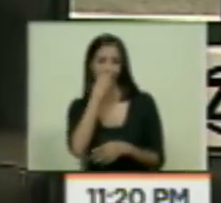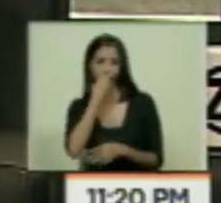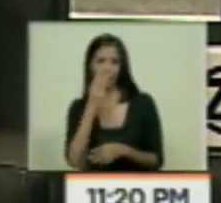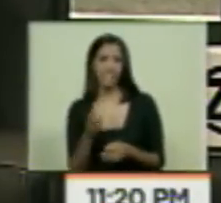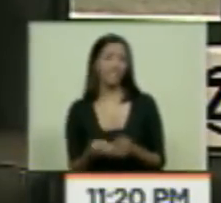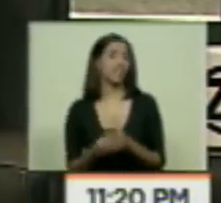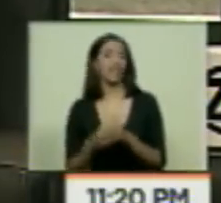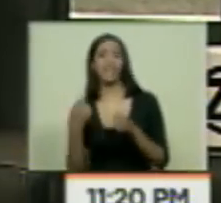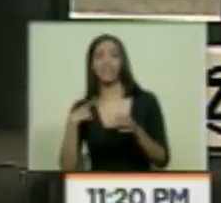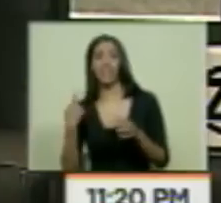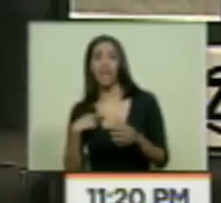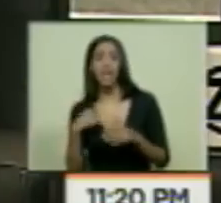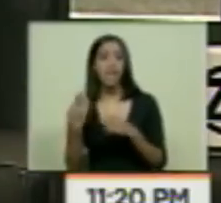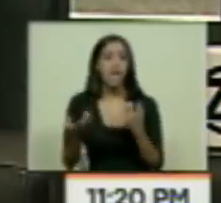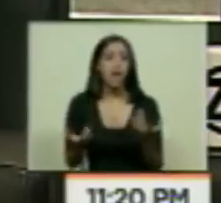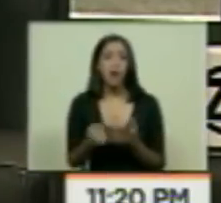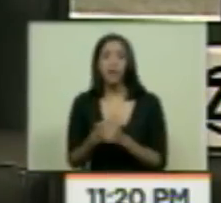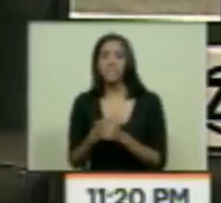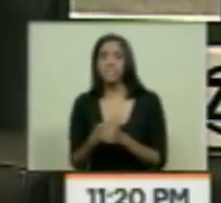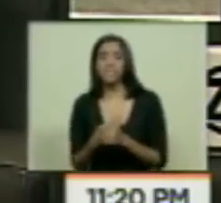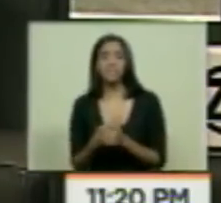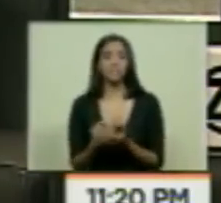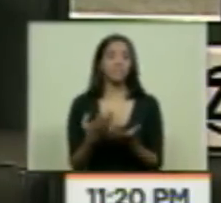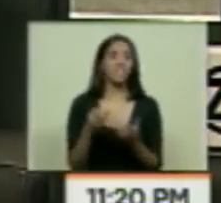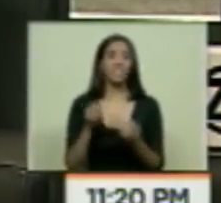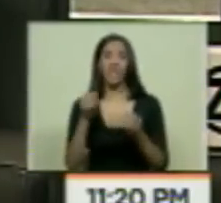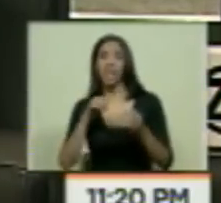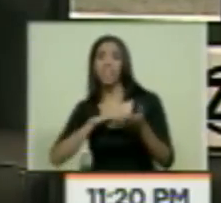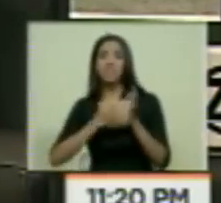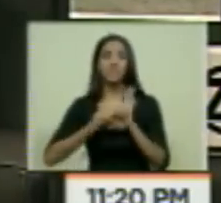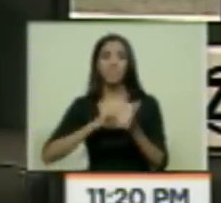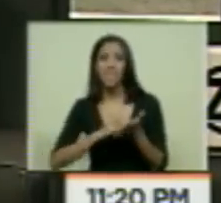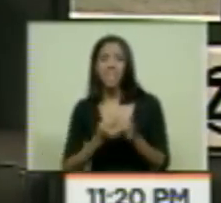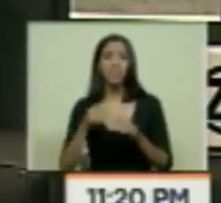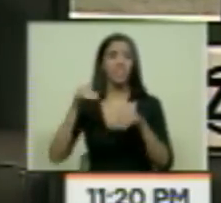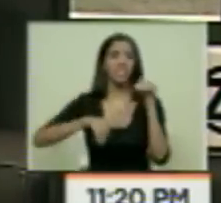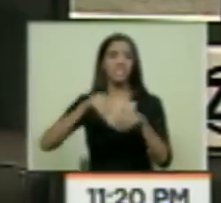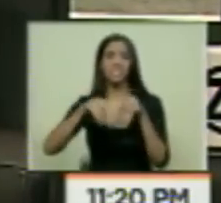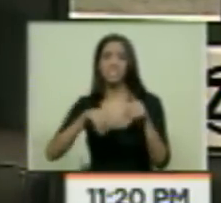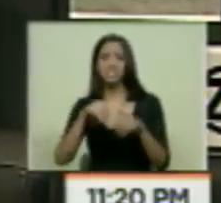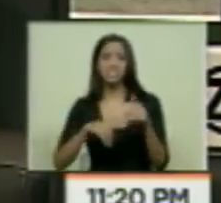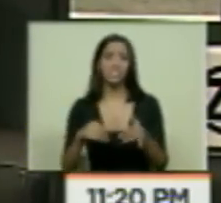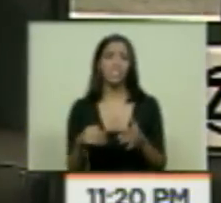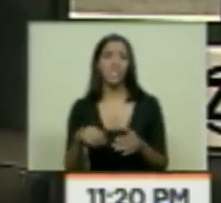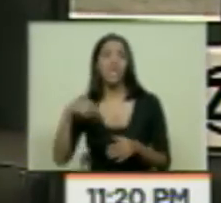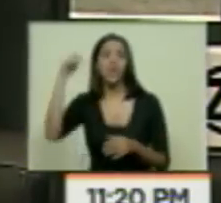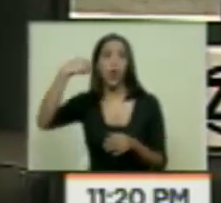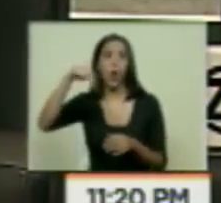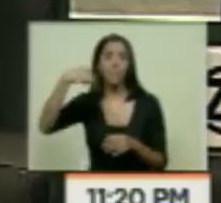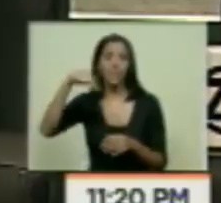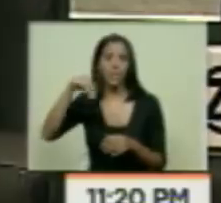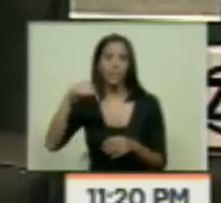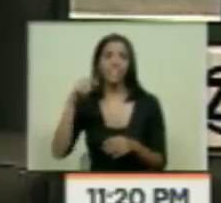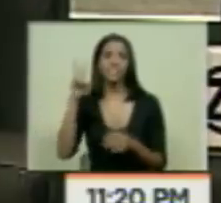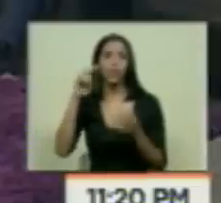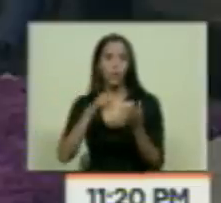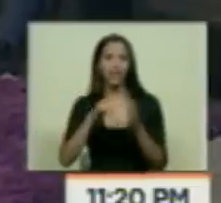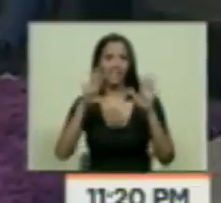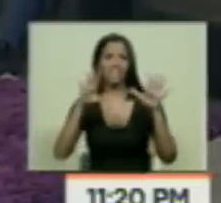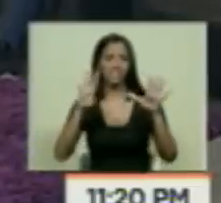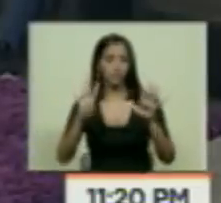una serie de bots y que están definiendo las elecciones, que pueden definir las elecciones de noviembre y las del 2019. Bueno, nosotros